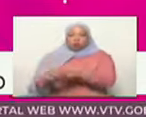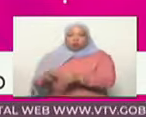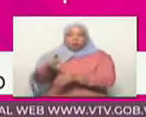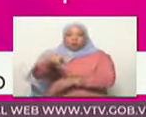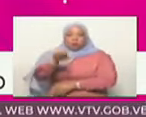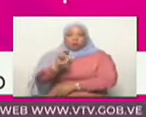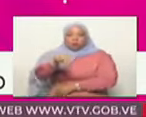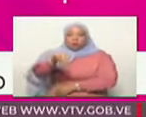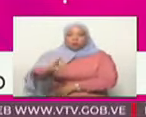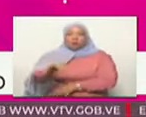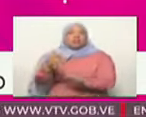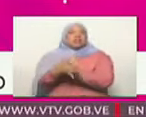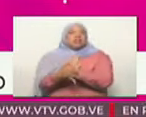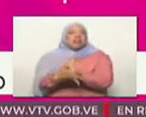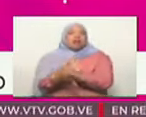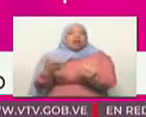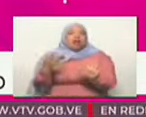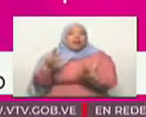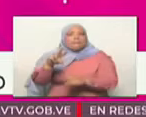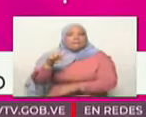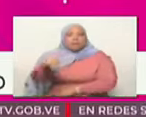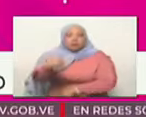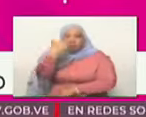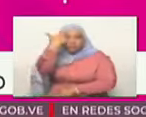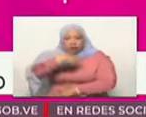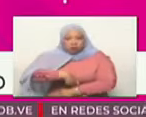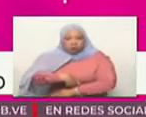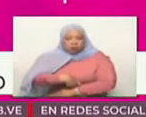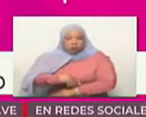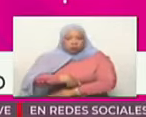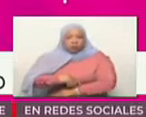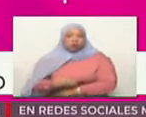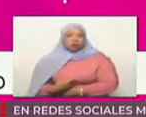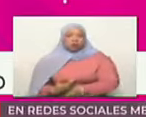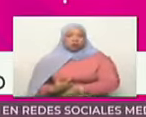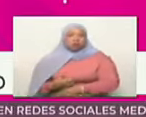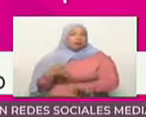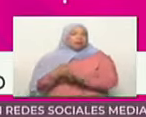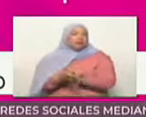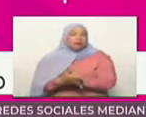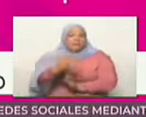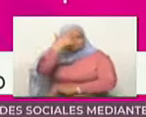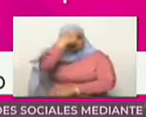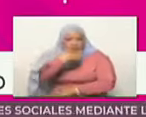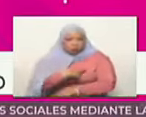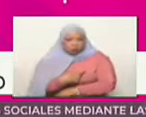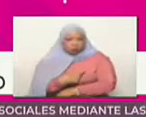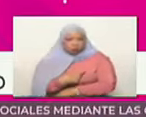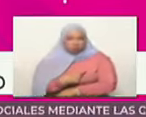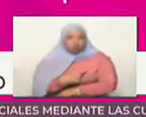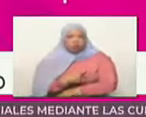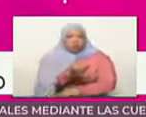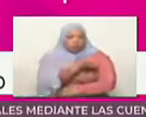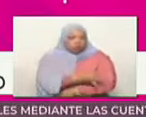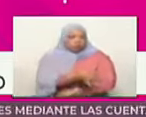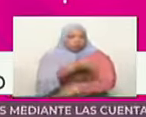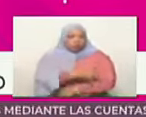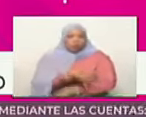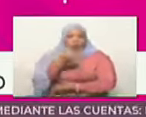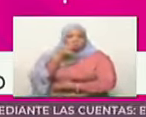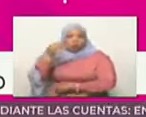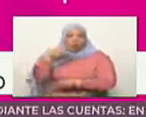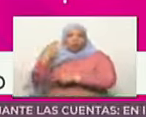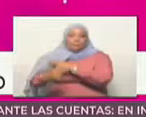Porque la palabra Pemón designa es persona. Palabra Pemón significa persona. Civilización